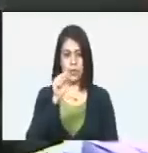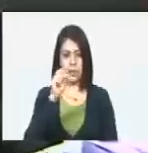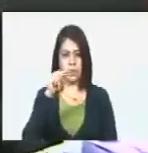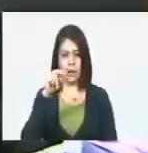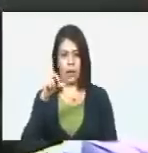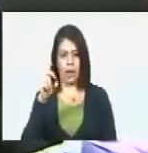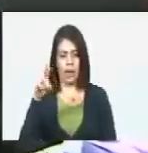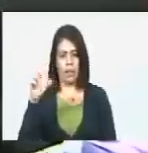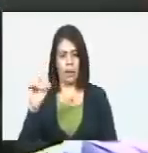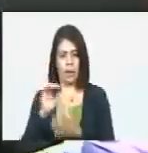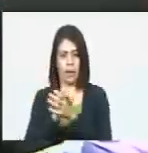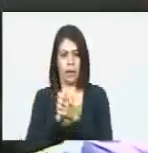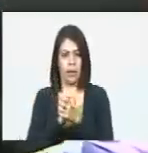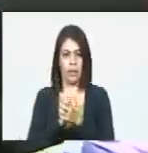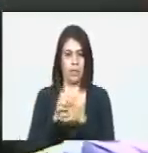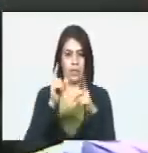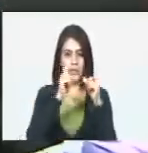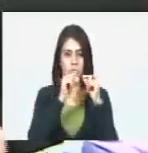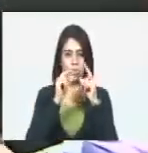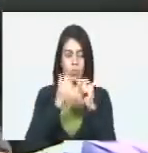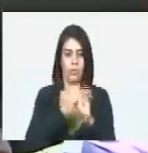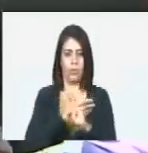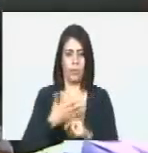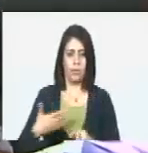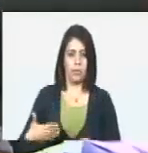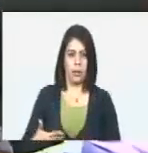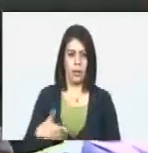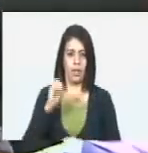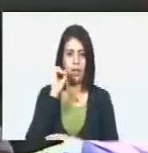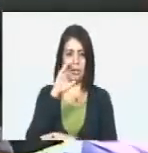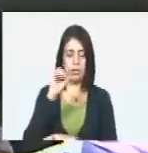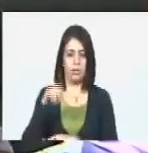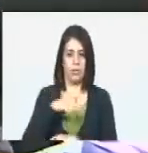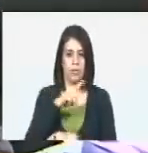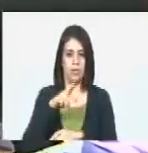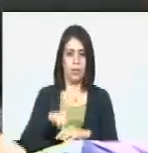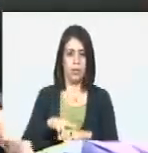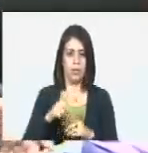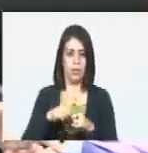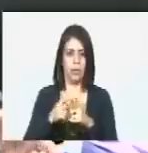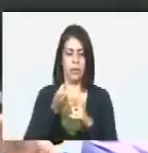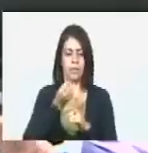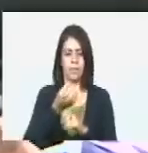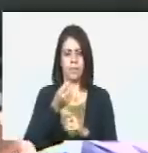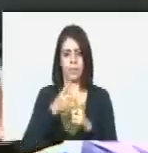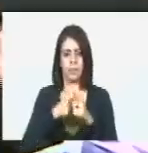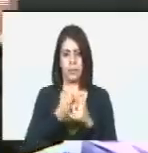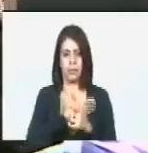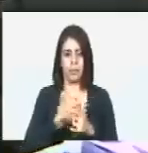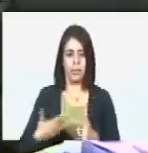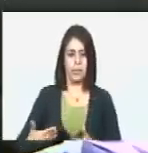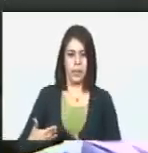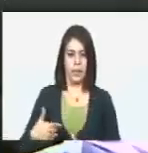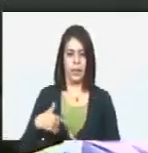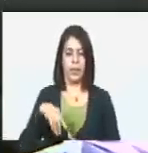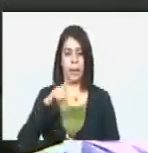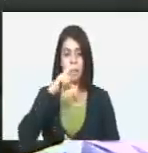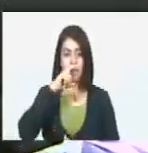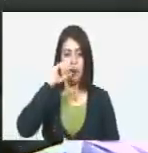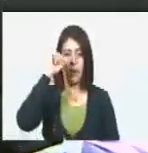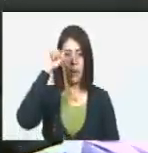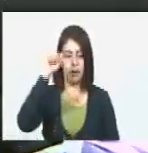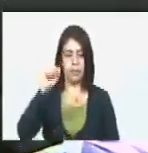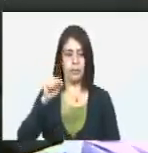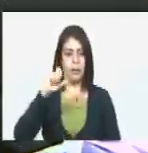los Twitter del presidente de la Asamblea, del relato del presidente de la República y de los recuerdos,